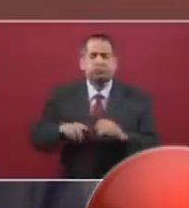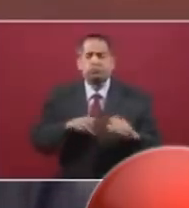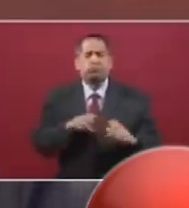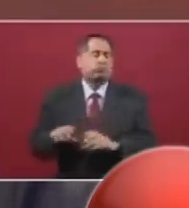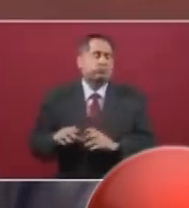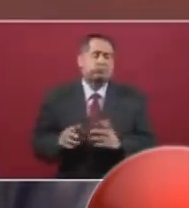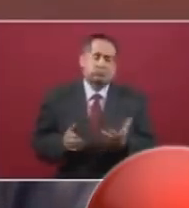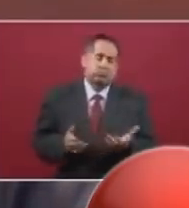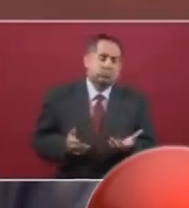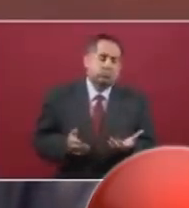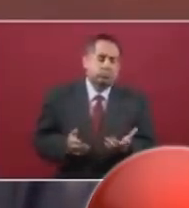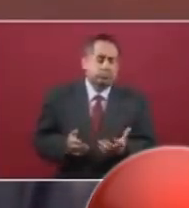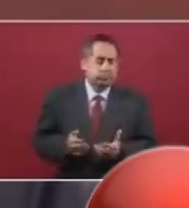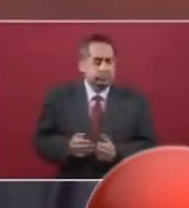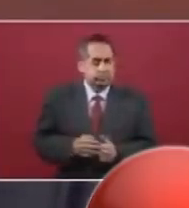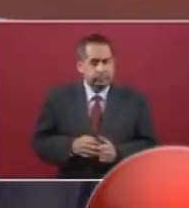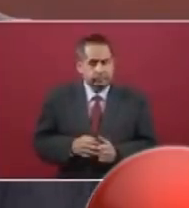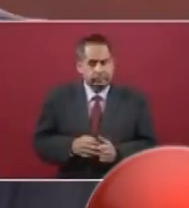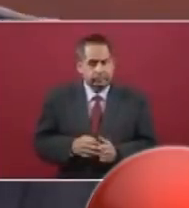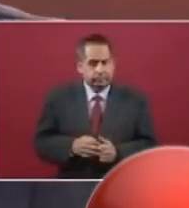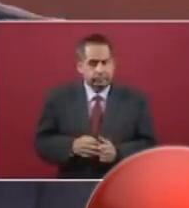a